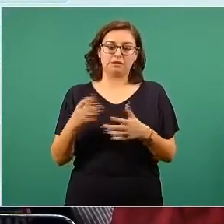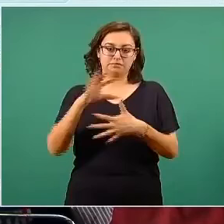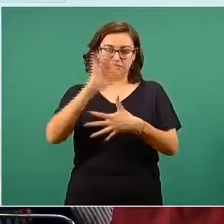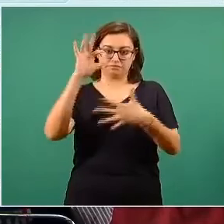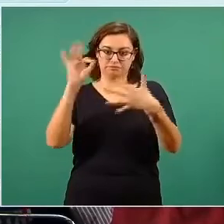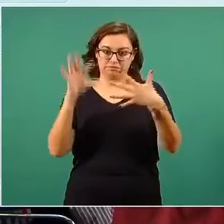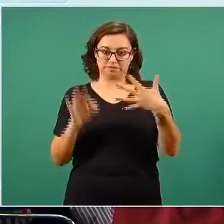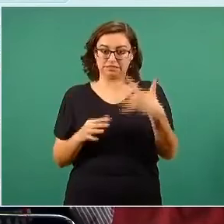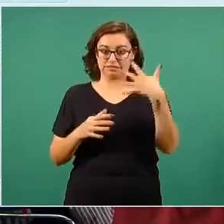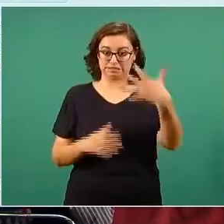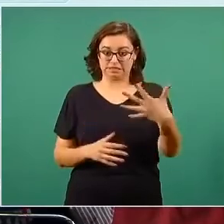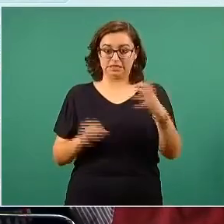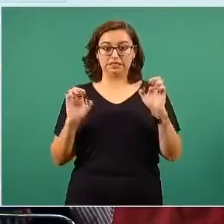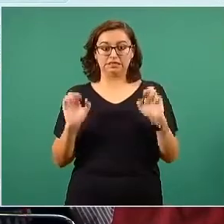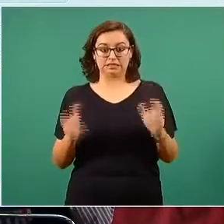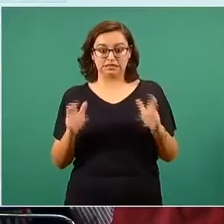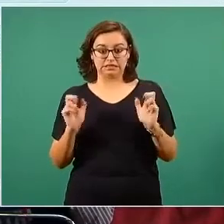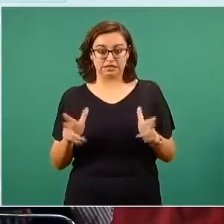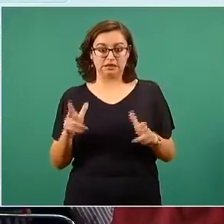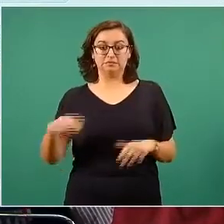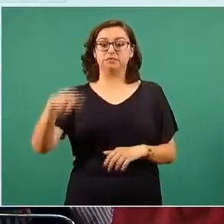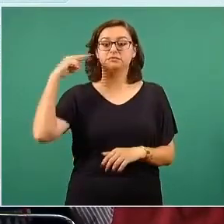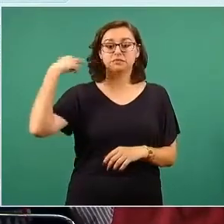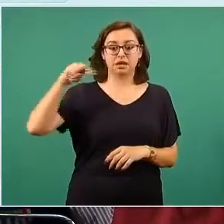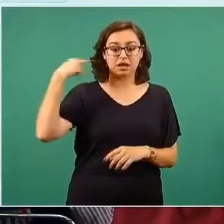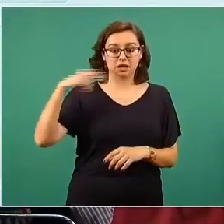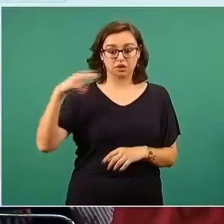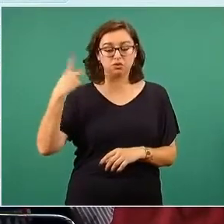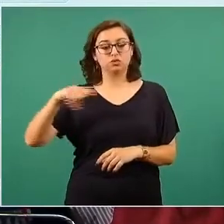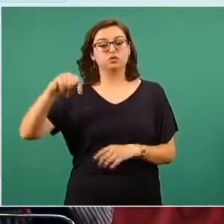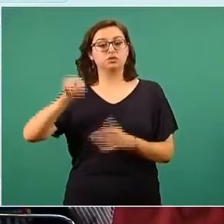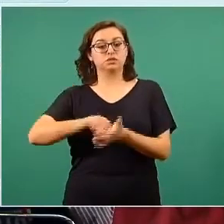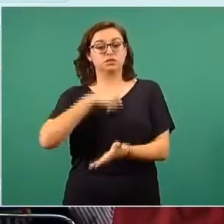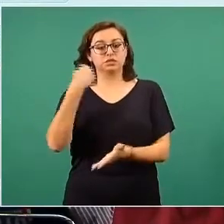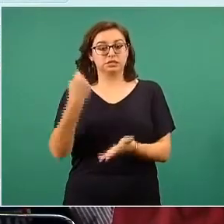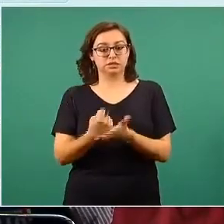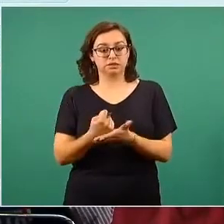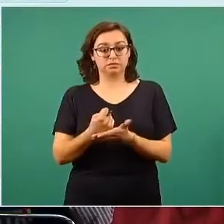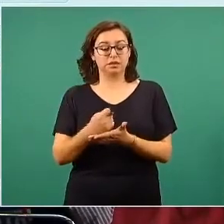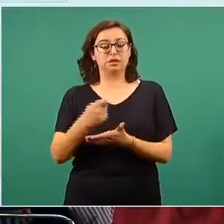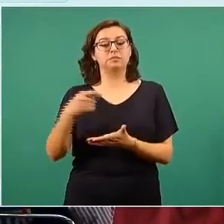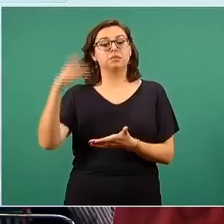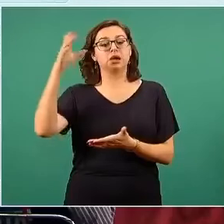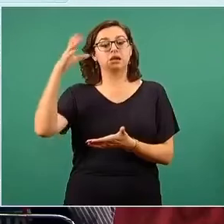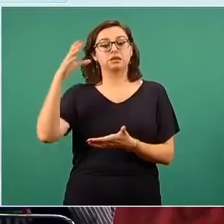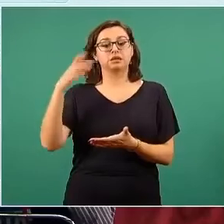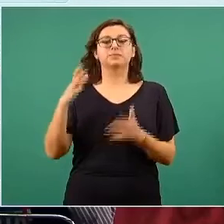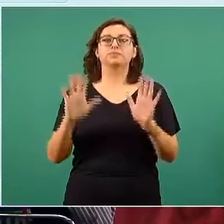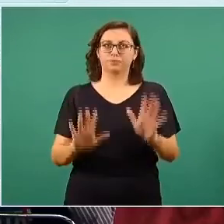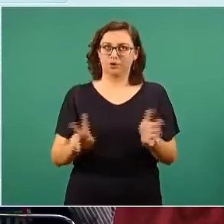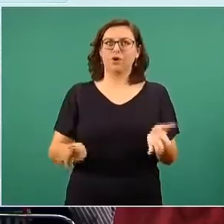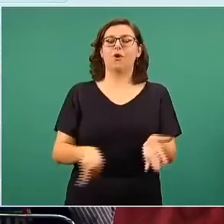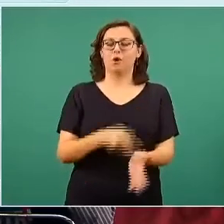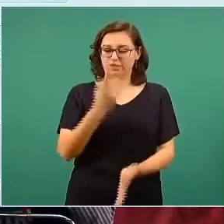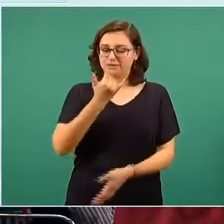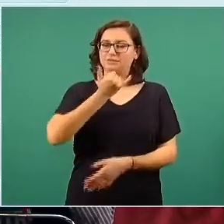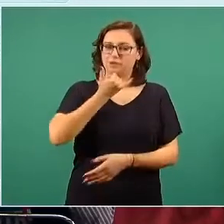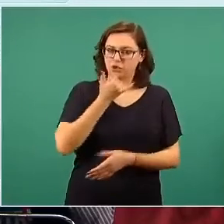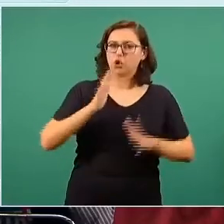federativas: Chiapas, Veracruz, Tamaulipas, Coahuila,